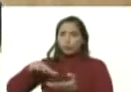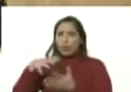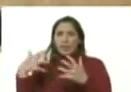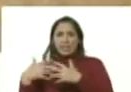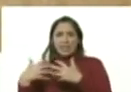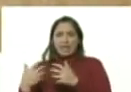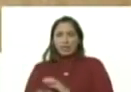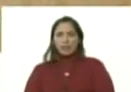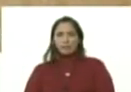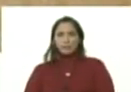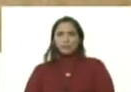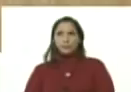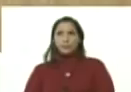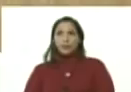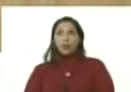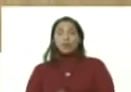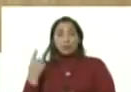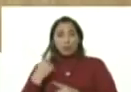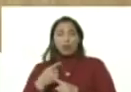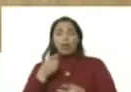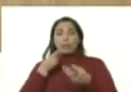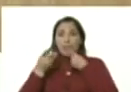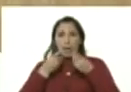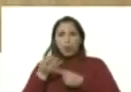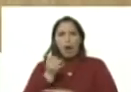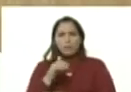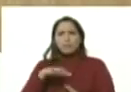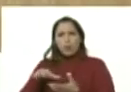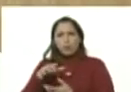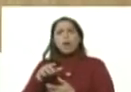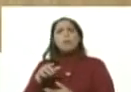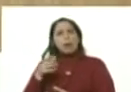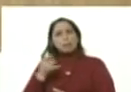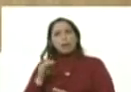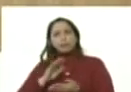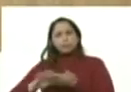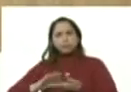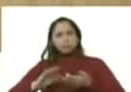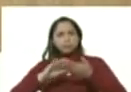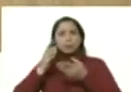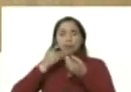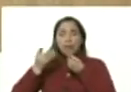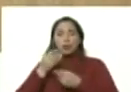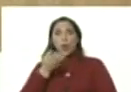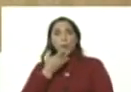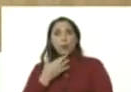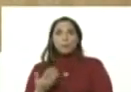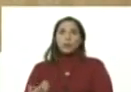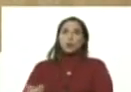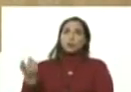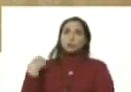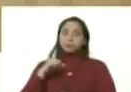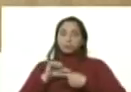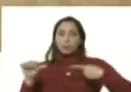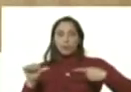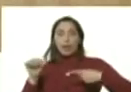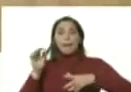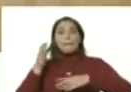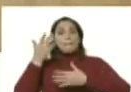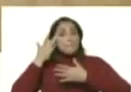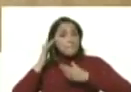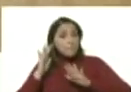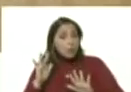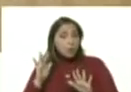con el diálogo, aún durante los conflictos. La semana pasada, como bien decías, se descubrió otro plan